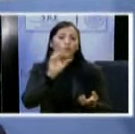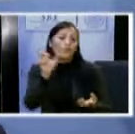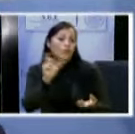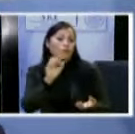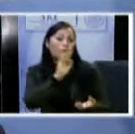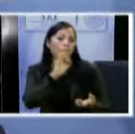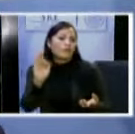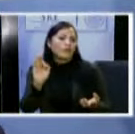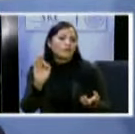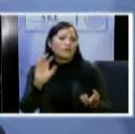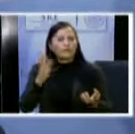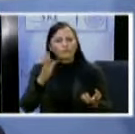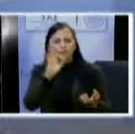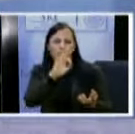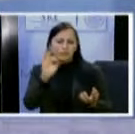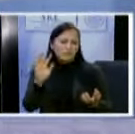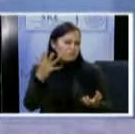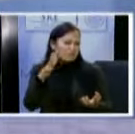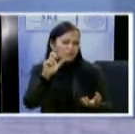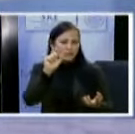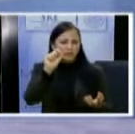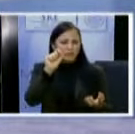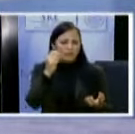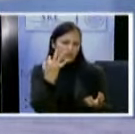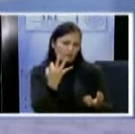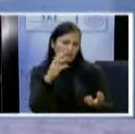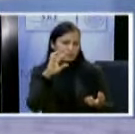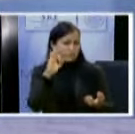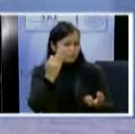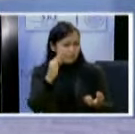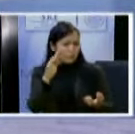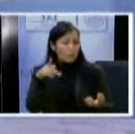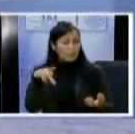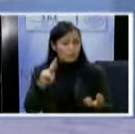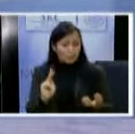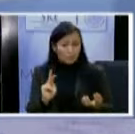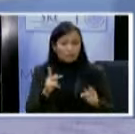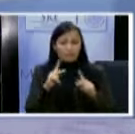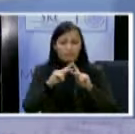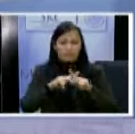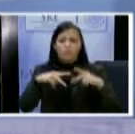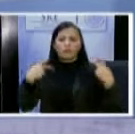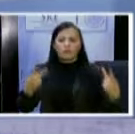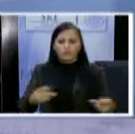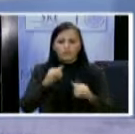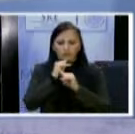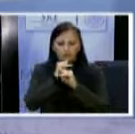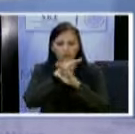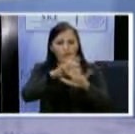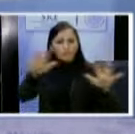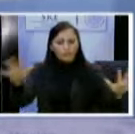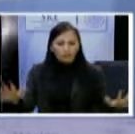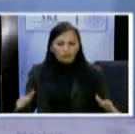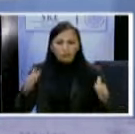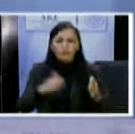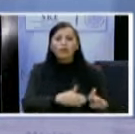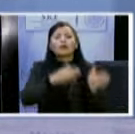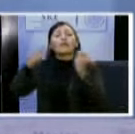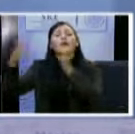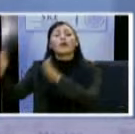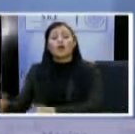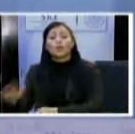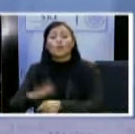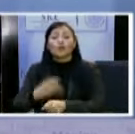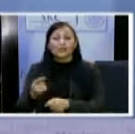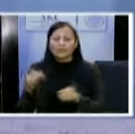el 23 de febrero. La prensa comentó que se difirió la reunión porque estaba haciendo mucho frío en